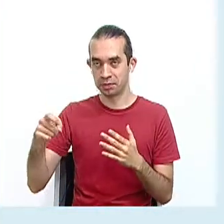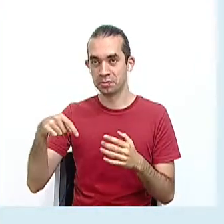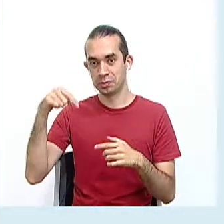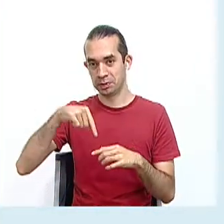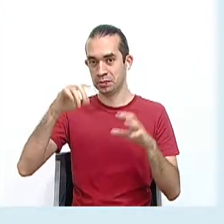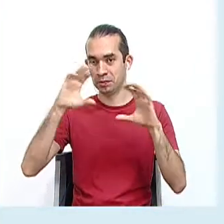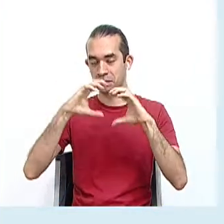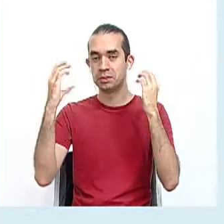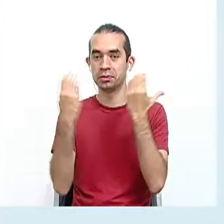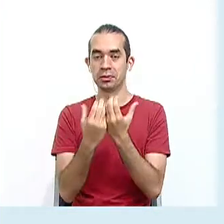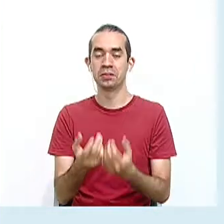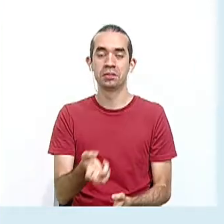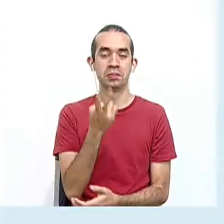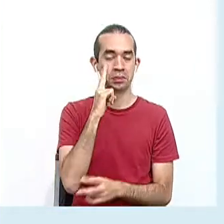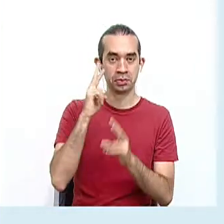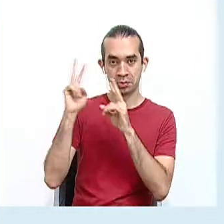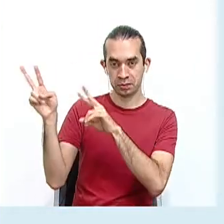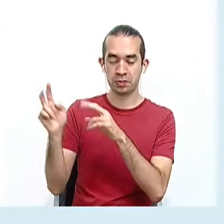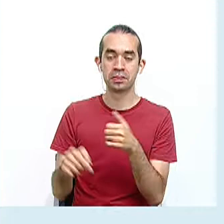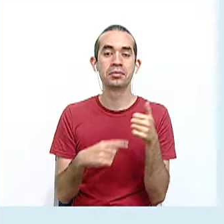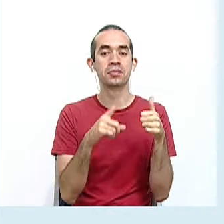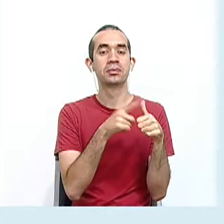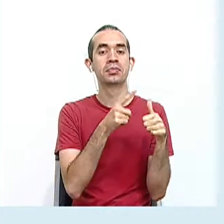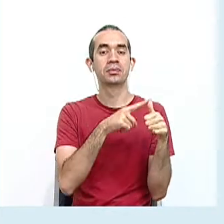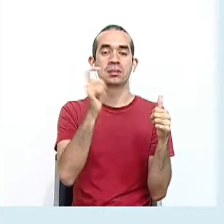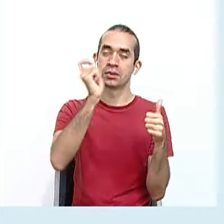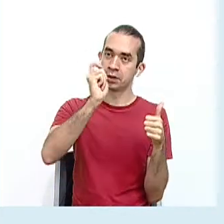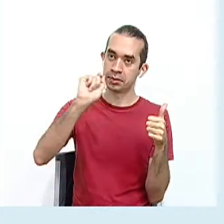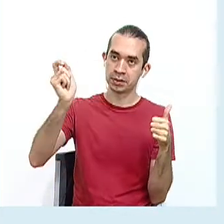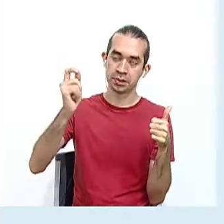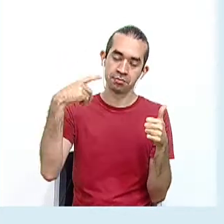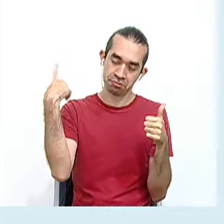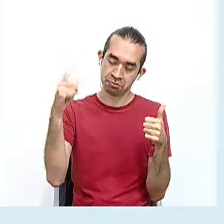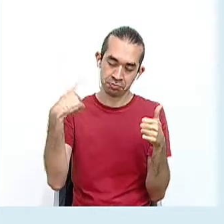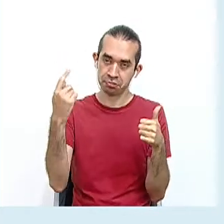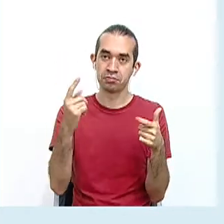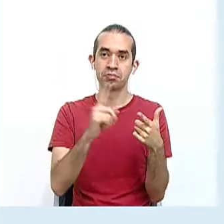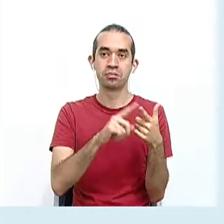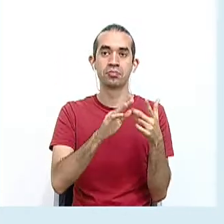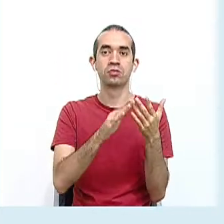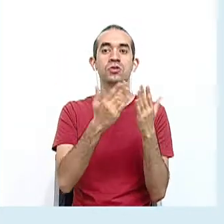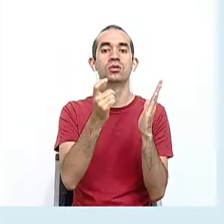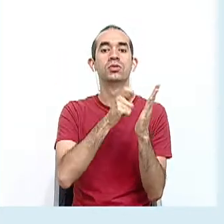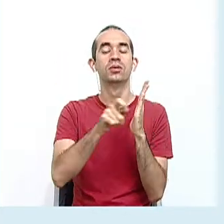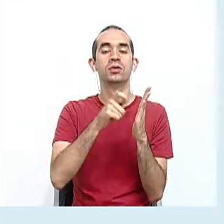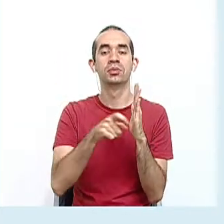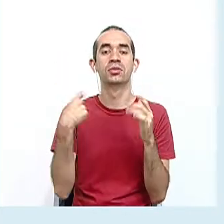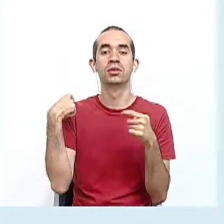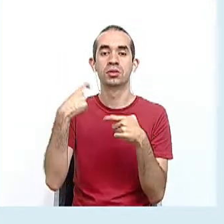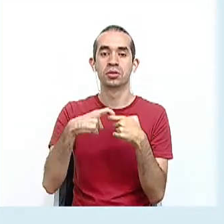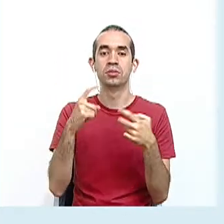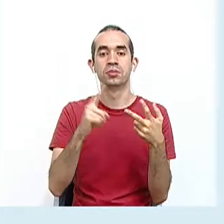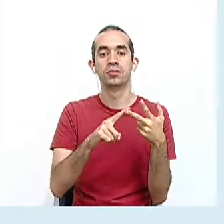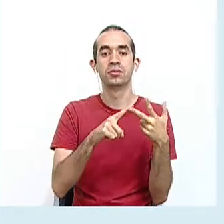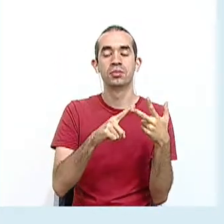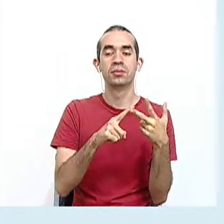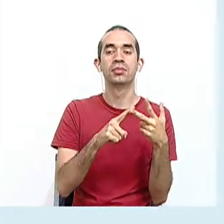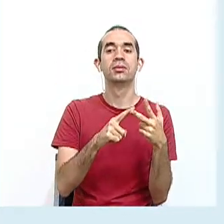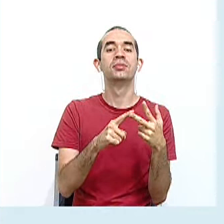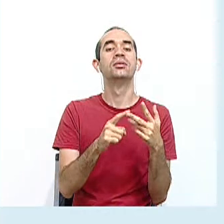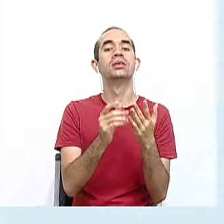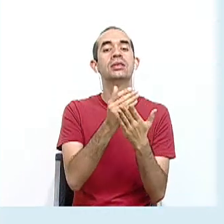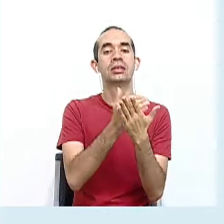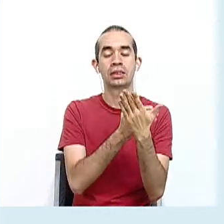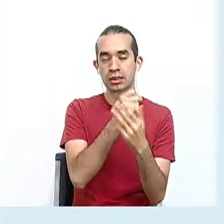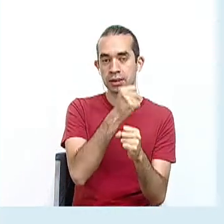Veamos. Requerimos un lápiz para los apuntes, como siempre, el cuaderno de español, nuestra guía de trabajo autónomo